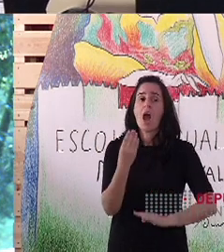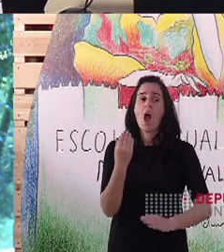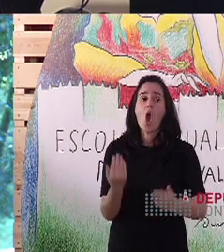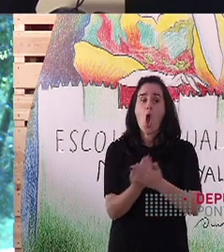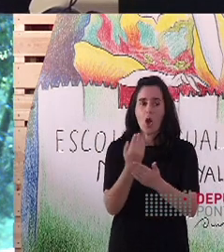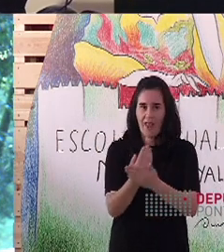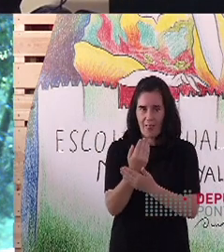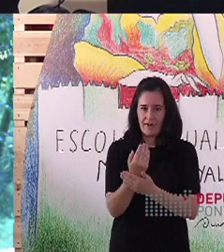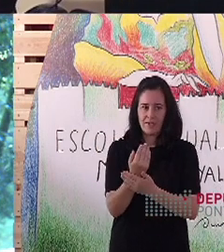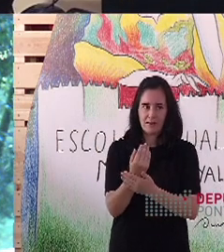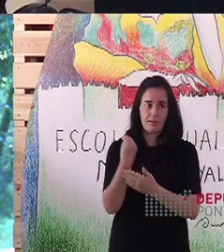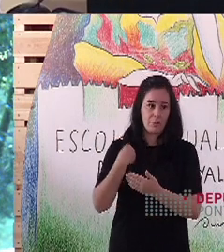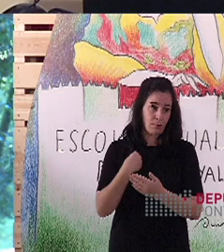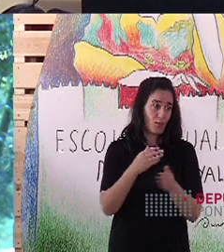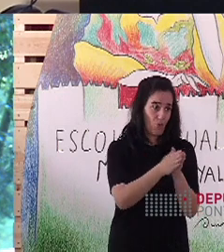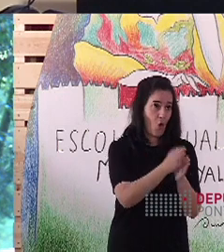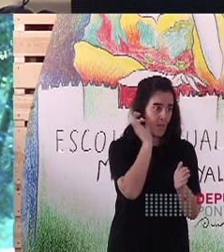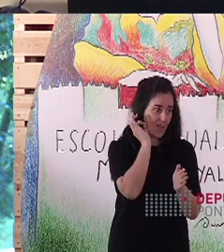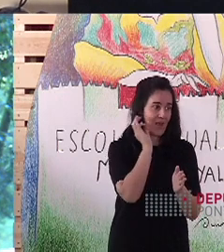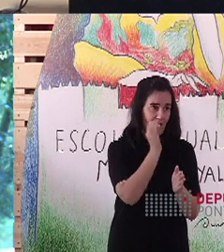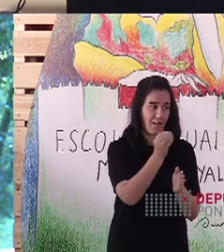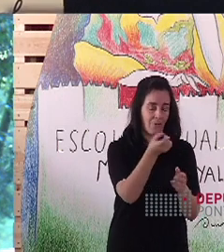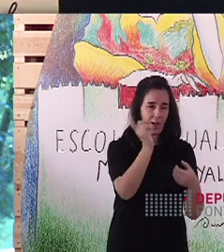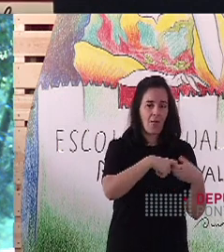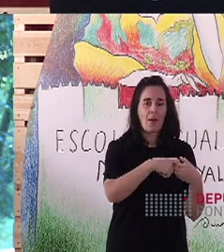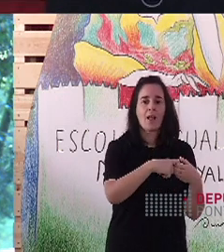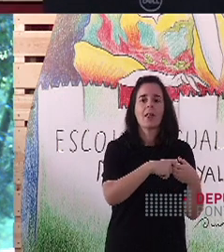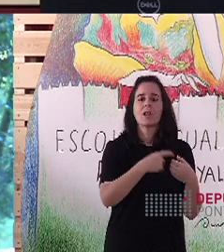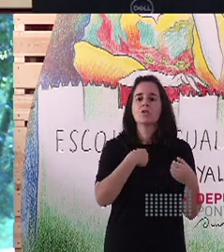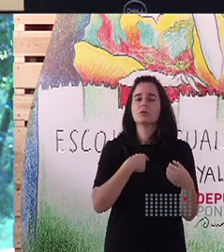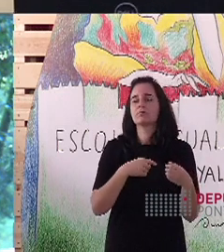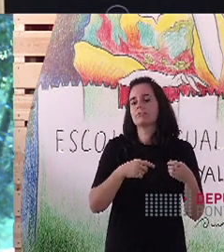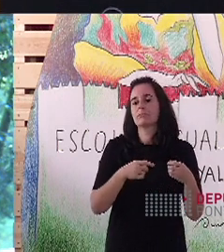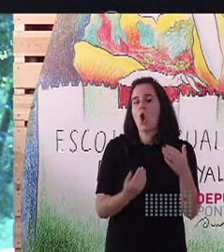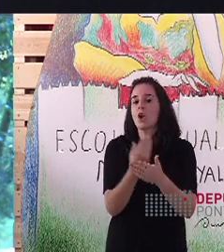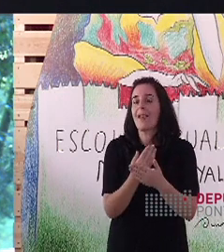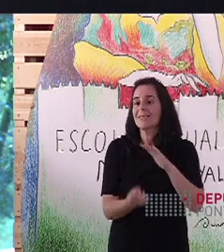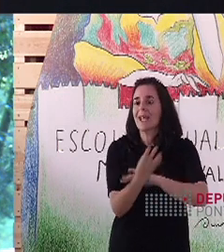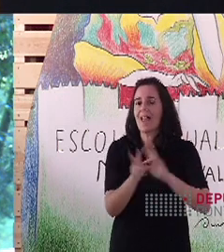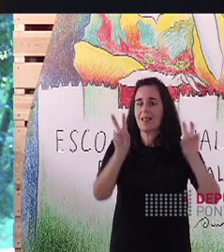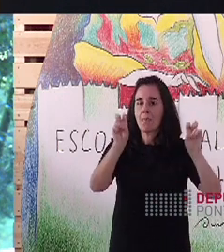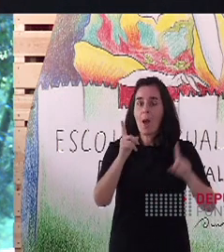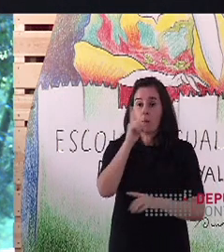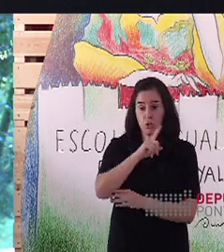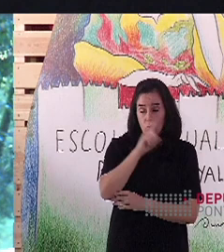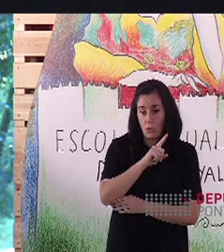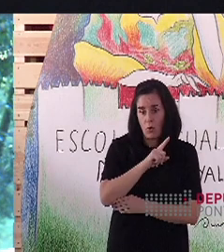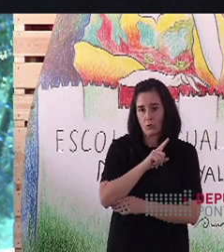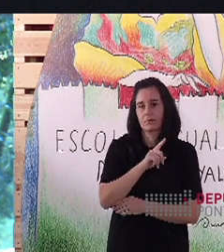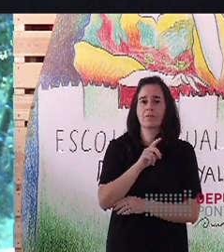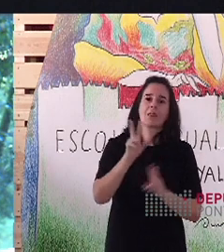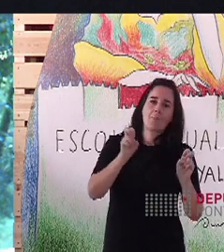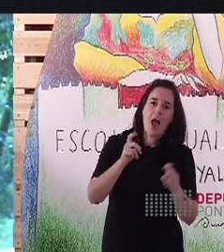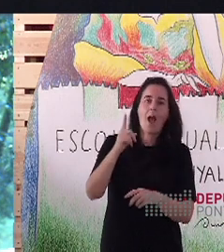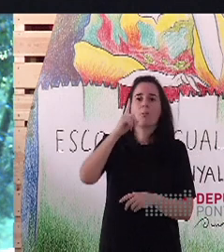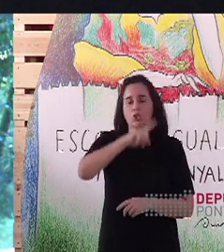Silvia Pérez Freire, unas jornadas sobre prostitución, que fueron unas jornadas abolicionistas,